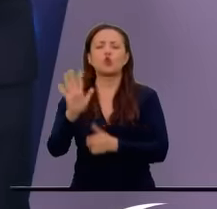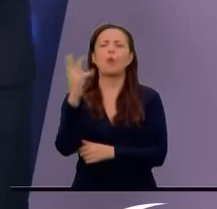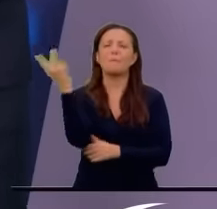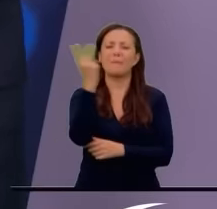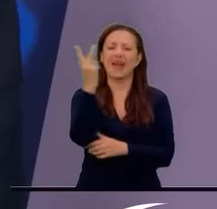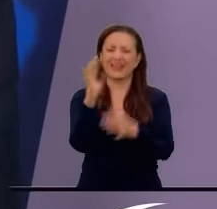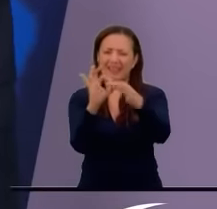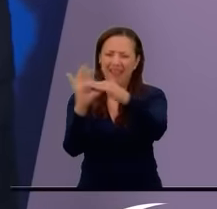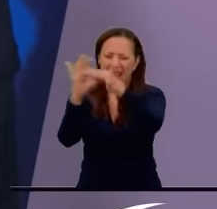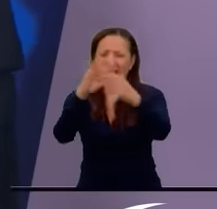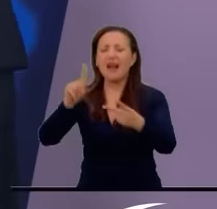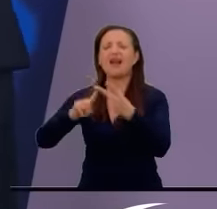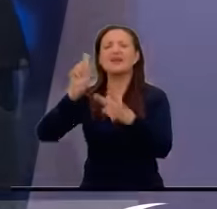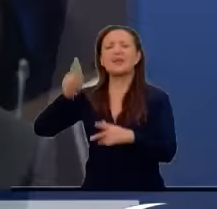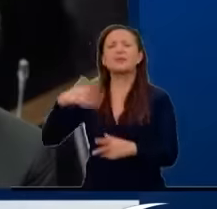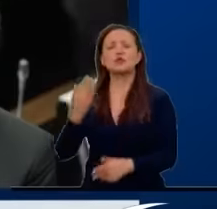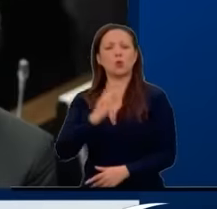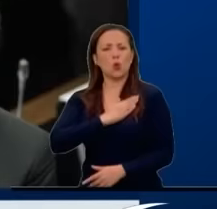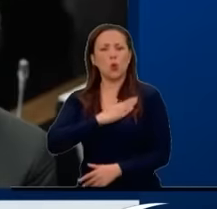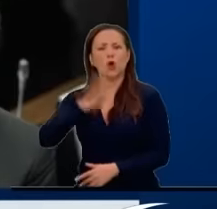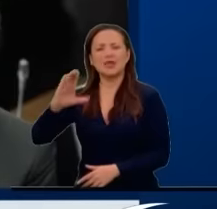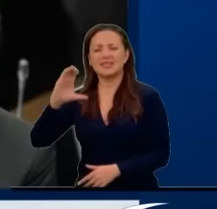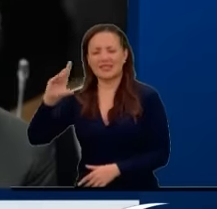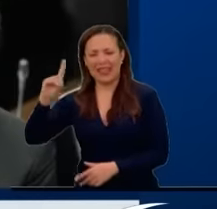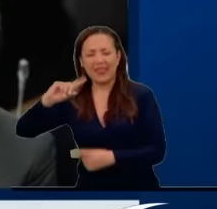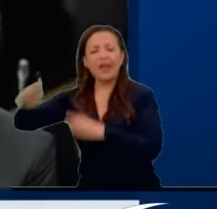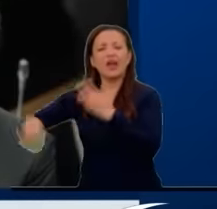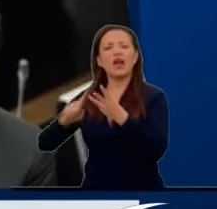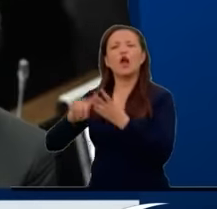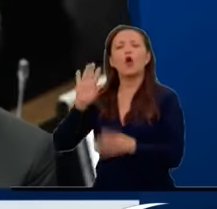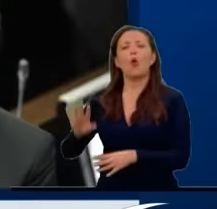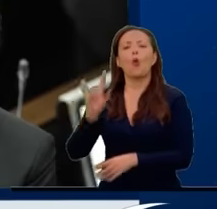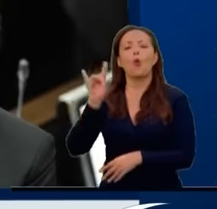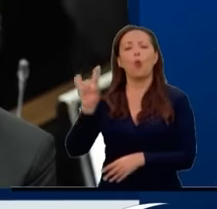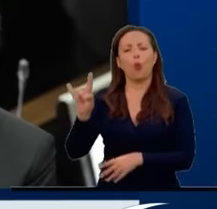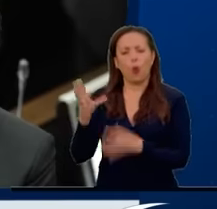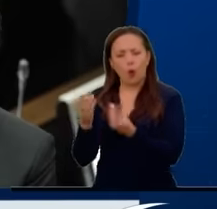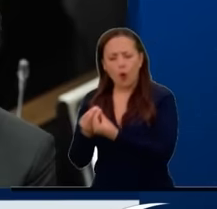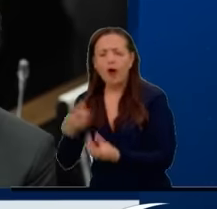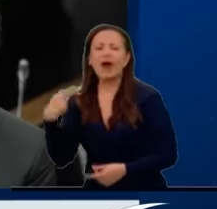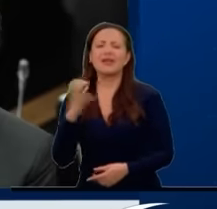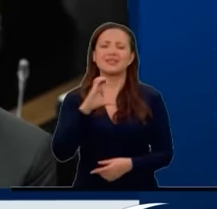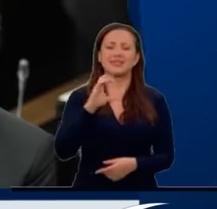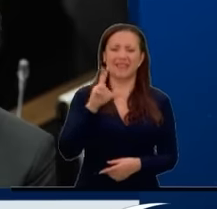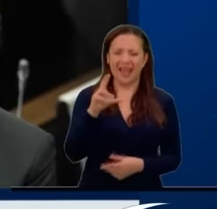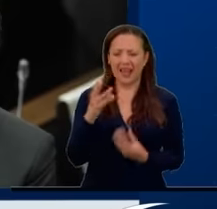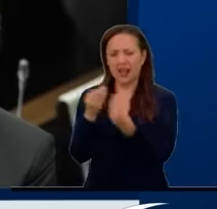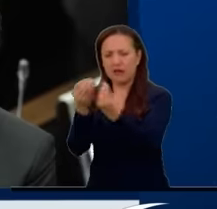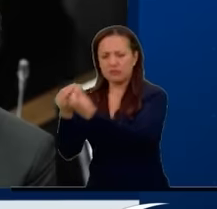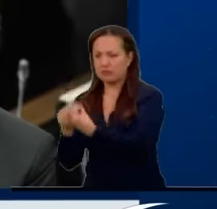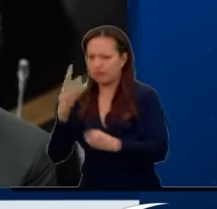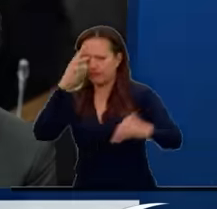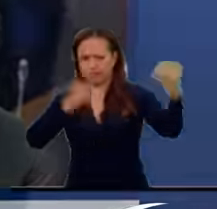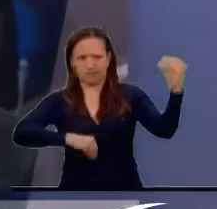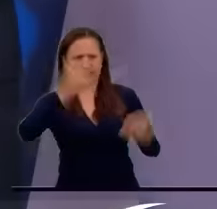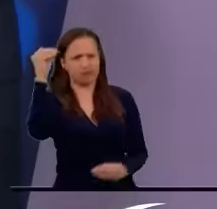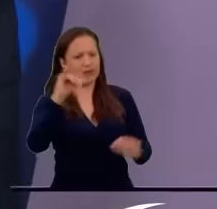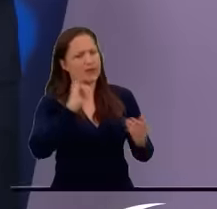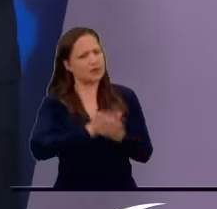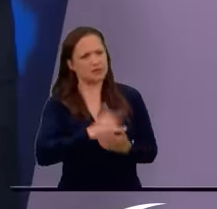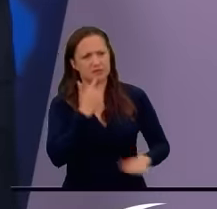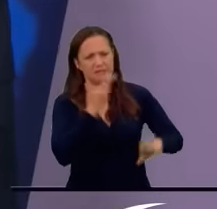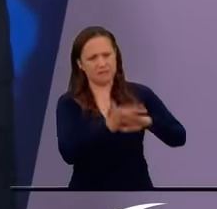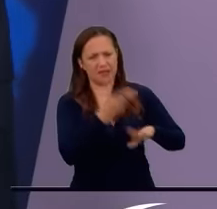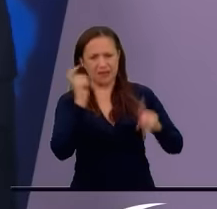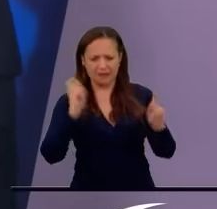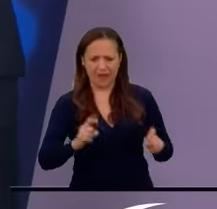también el Centro Democrático, Partido de la U, Cambio Radical y Conservadores han rechazado esta idea y piden el tiempo prudente en el legislativo